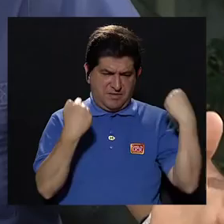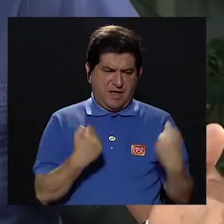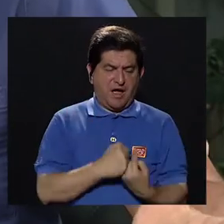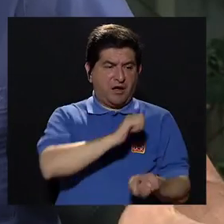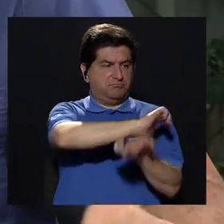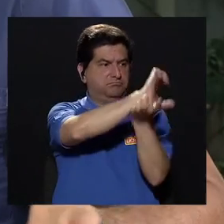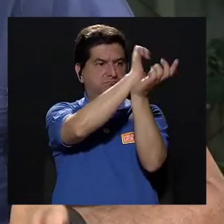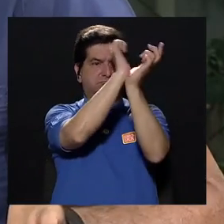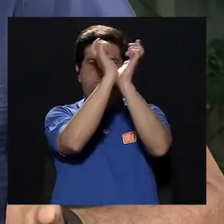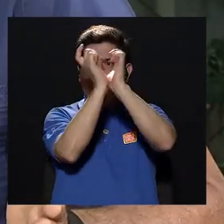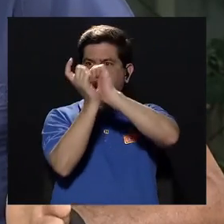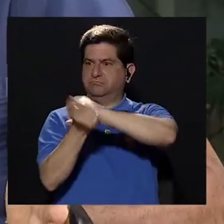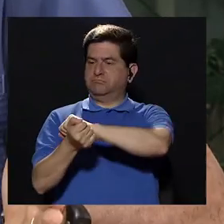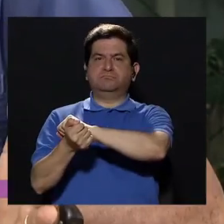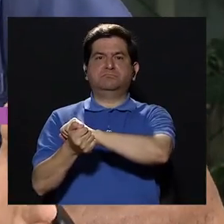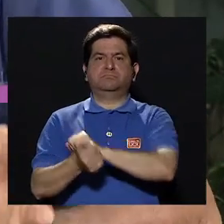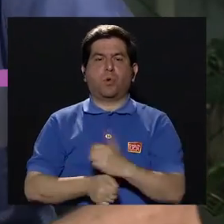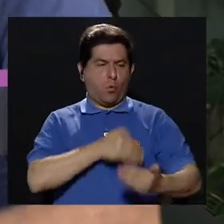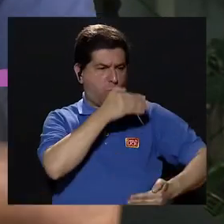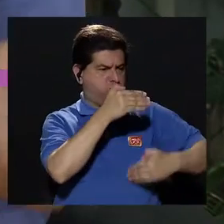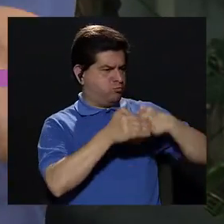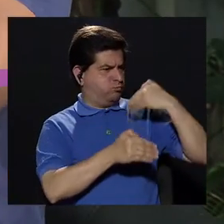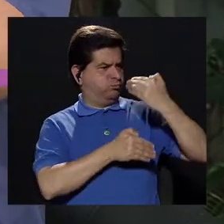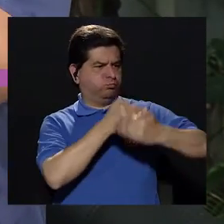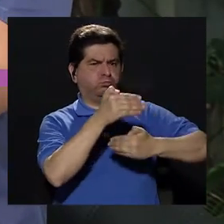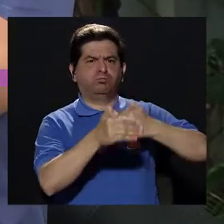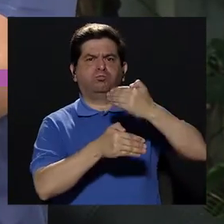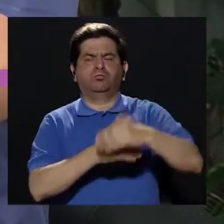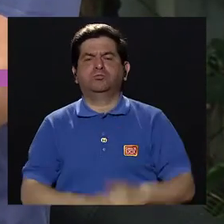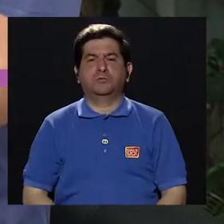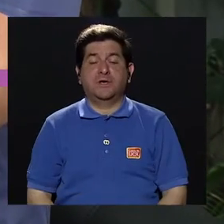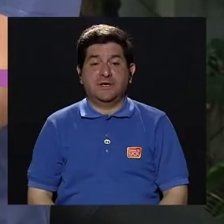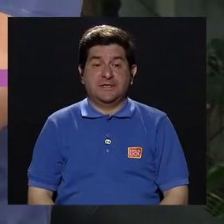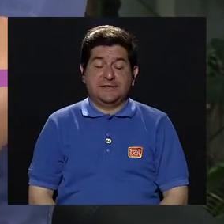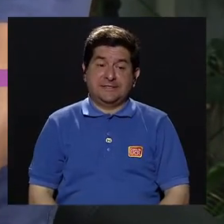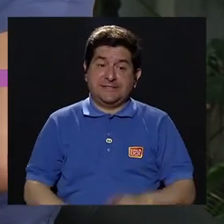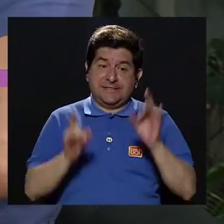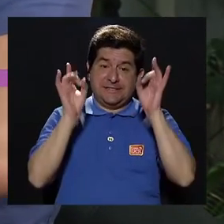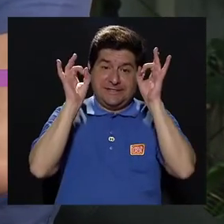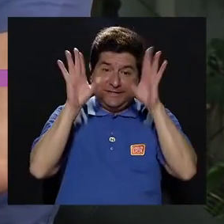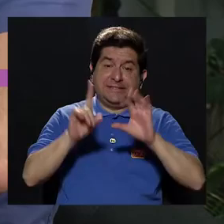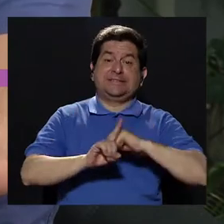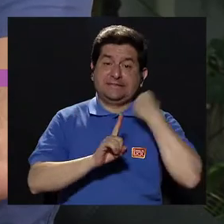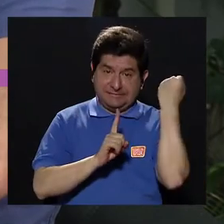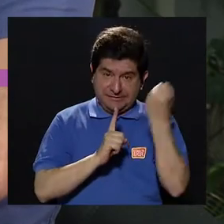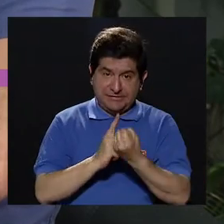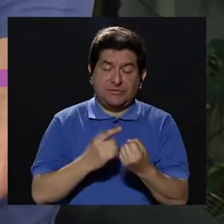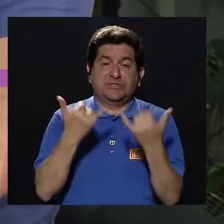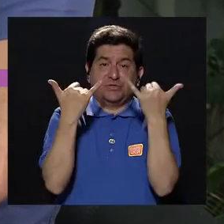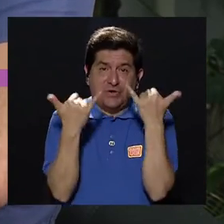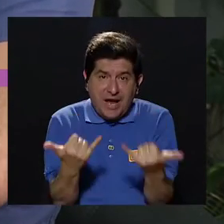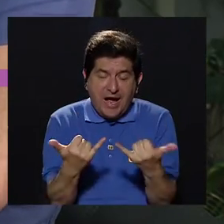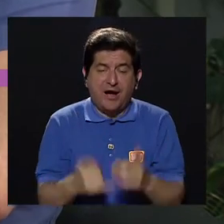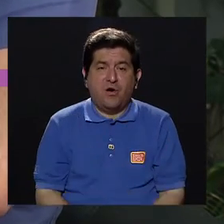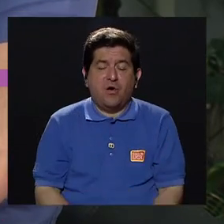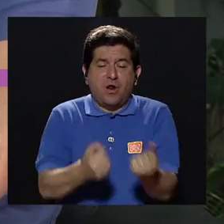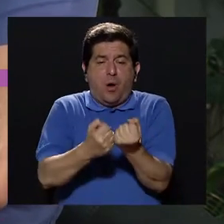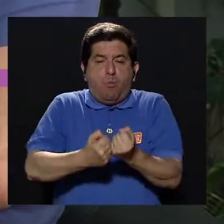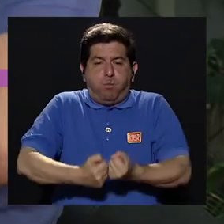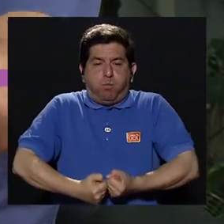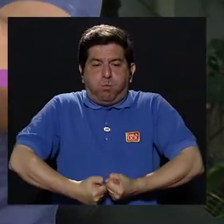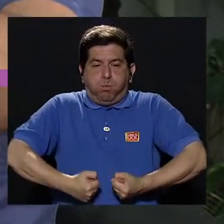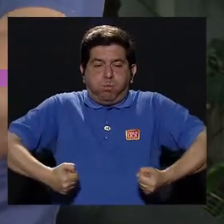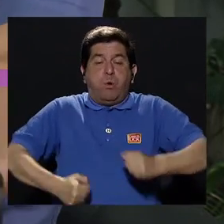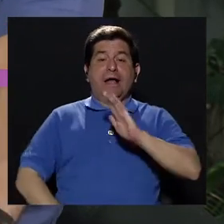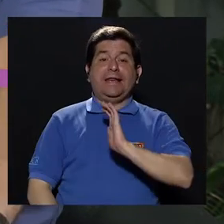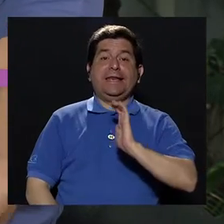cardiovascular como que mutó, como que evolucionó. Para desgracia nuestra, ahora hay más